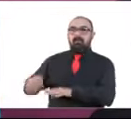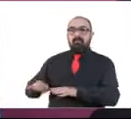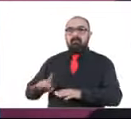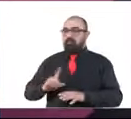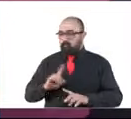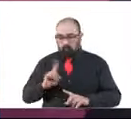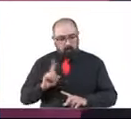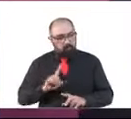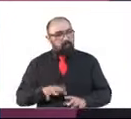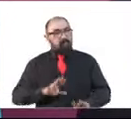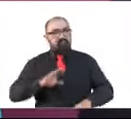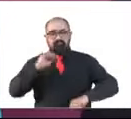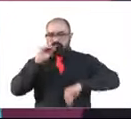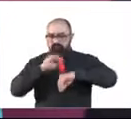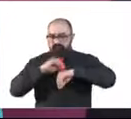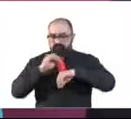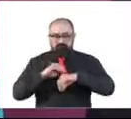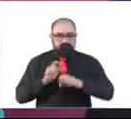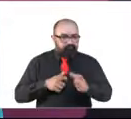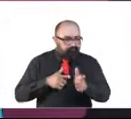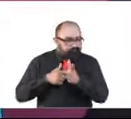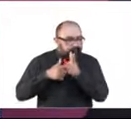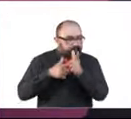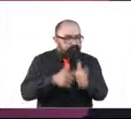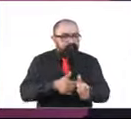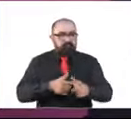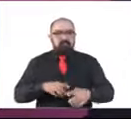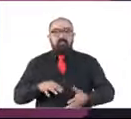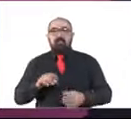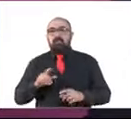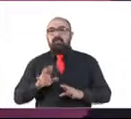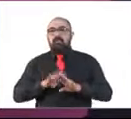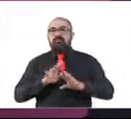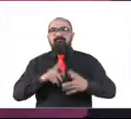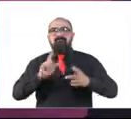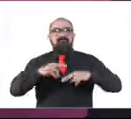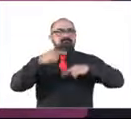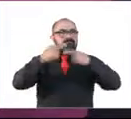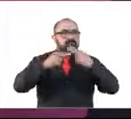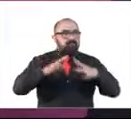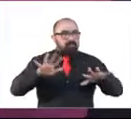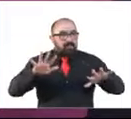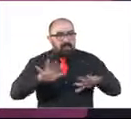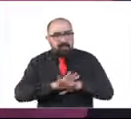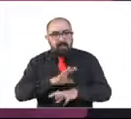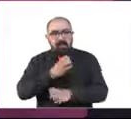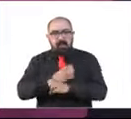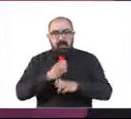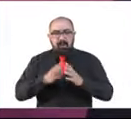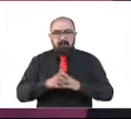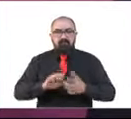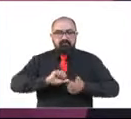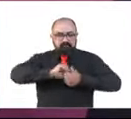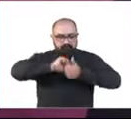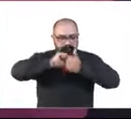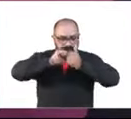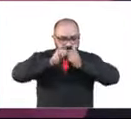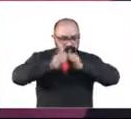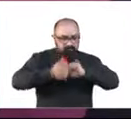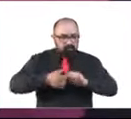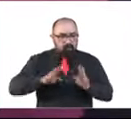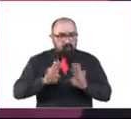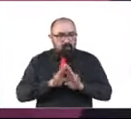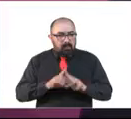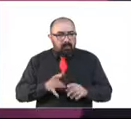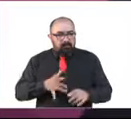haber bienestar, tiene que haber disminución de los impactos ambientales y tiene que haber, por supuesto, un desarrollo económico que nos